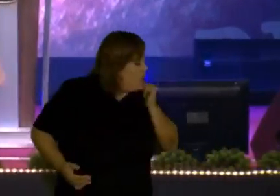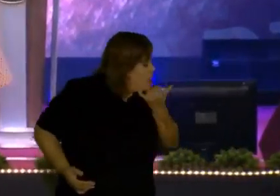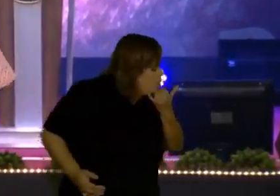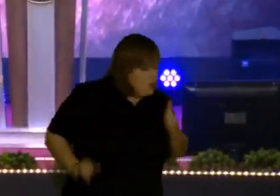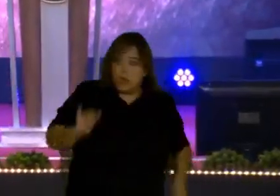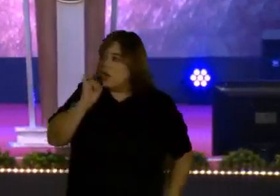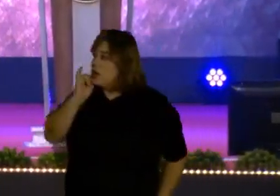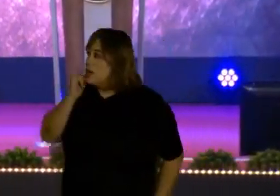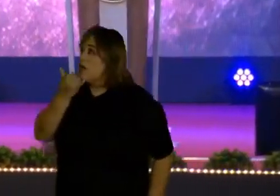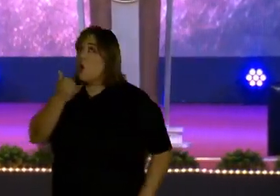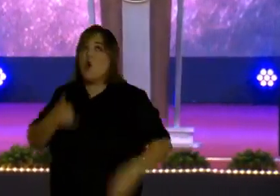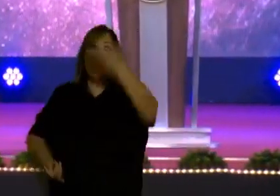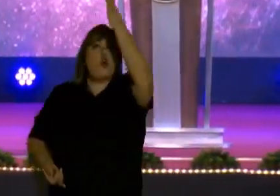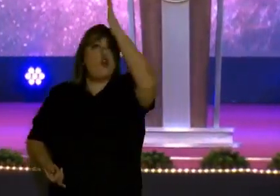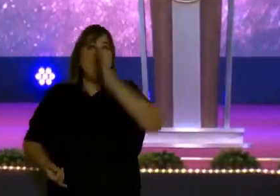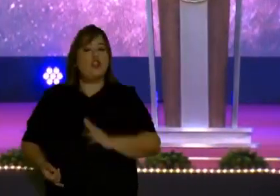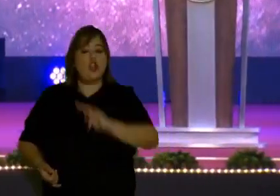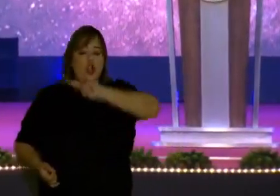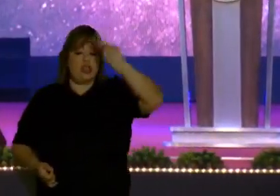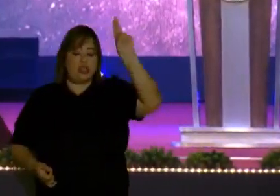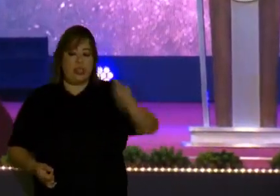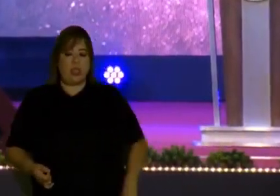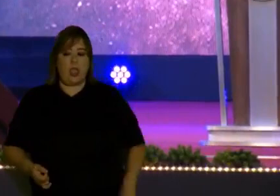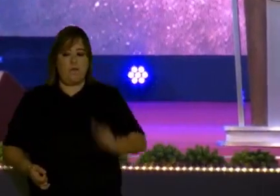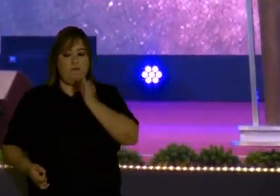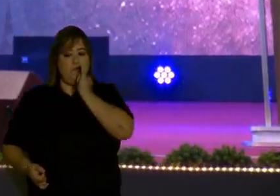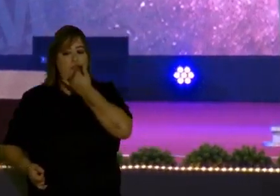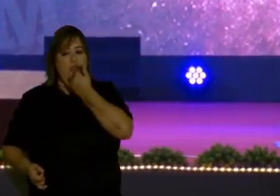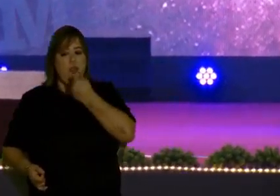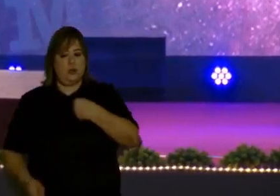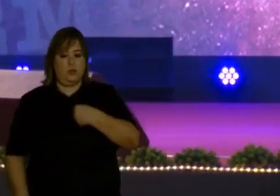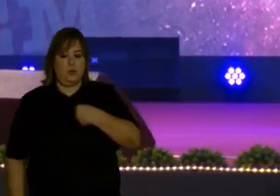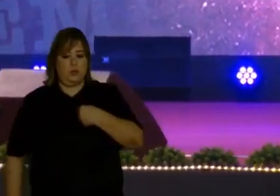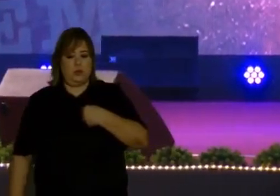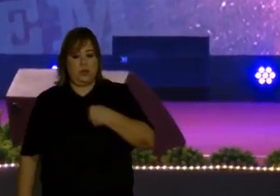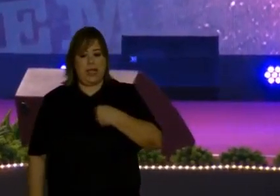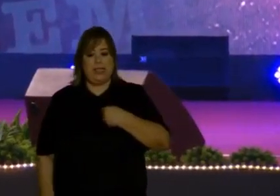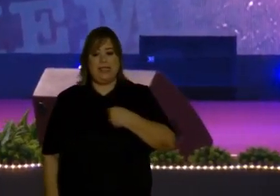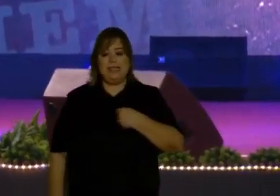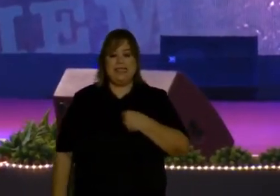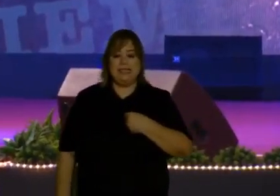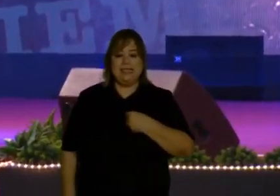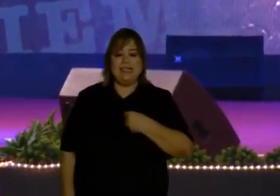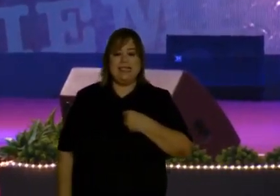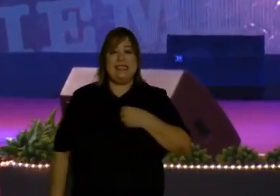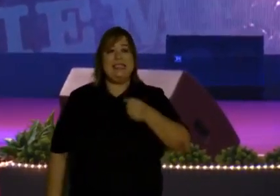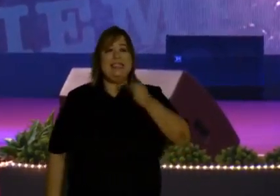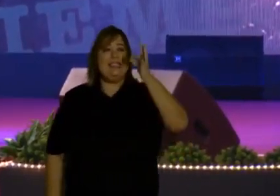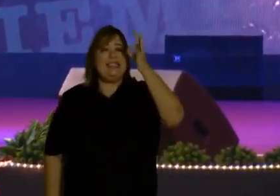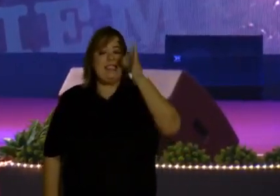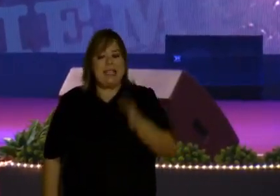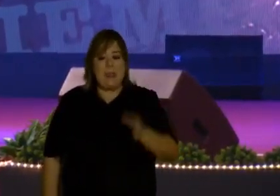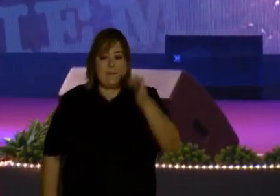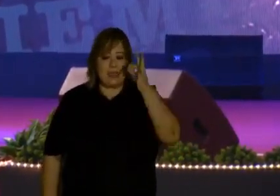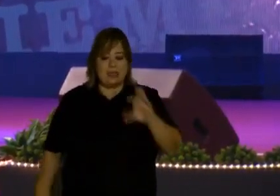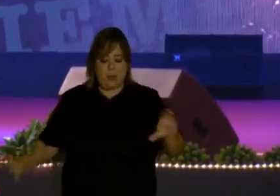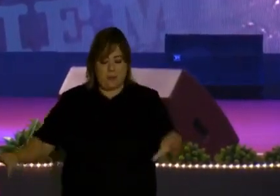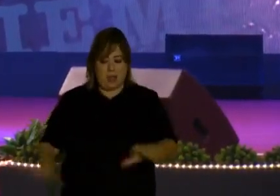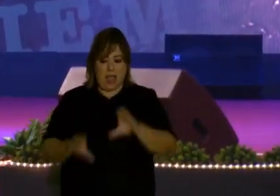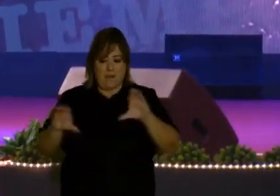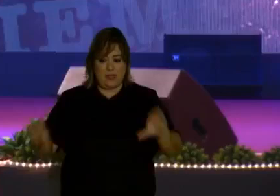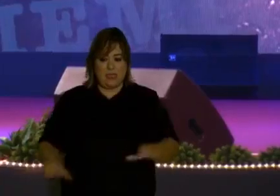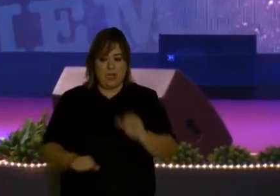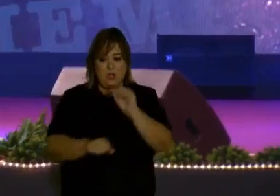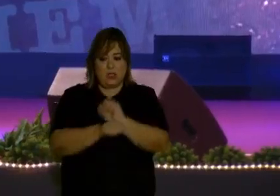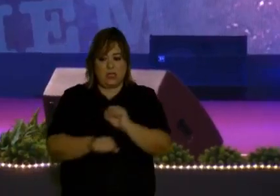nunca me va a fallar. Y si Él queda en silencio, algo está haciendo a mi favor. Algo está haciendo que yo tengo que aprender a esperar